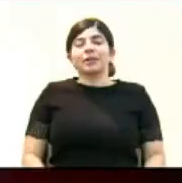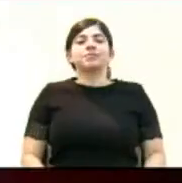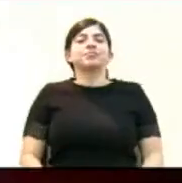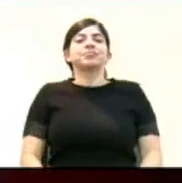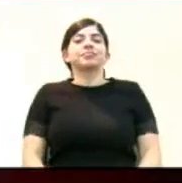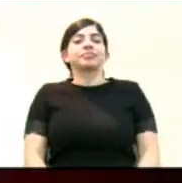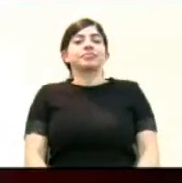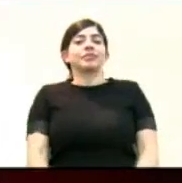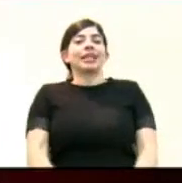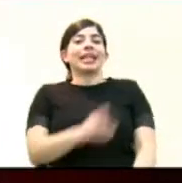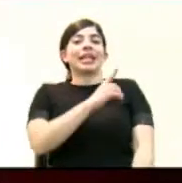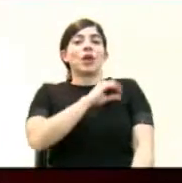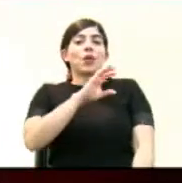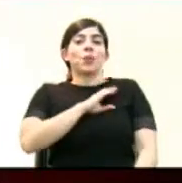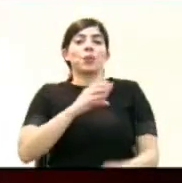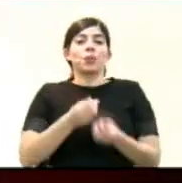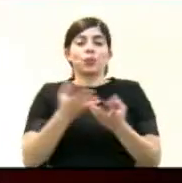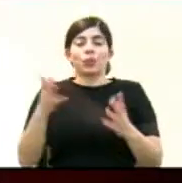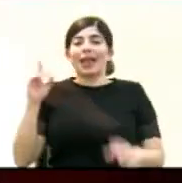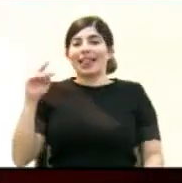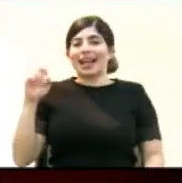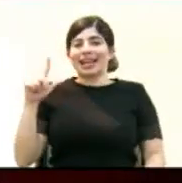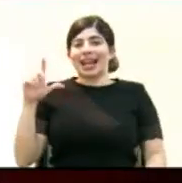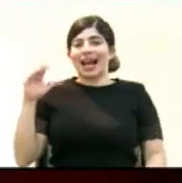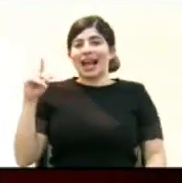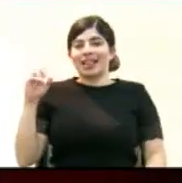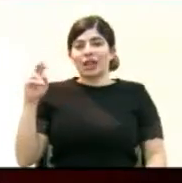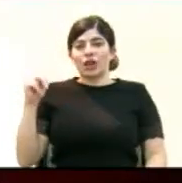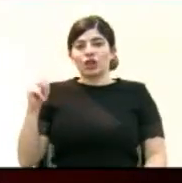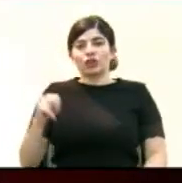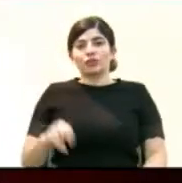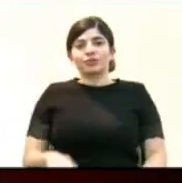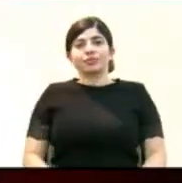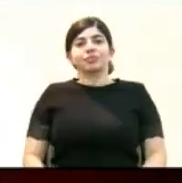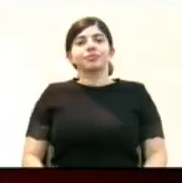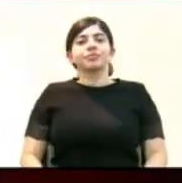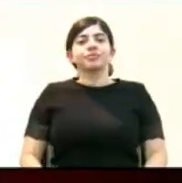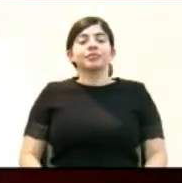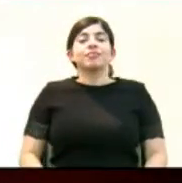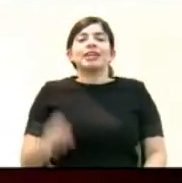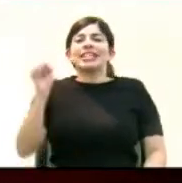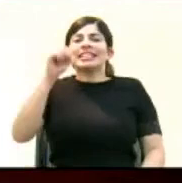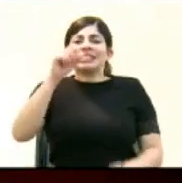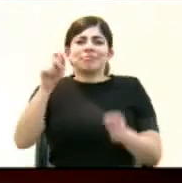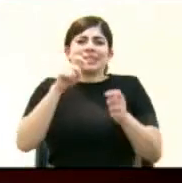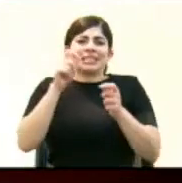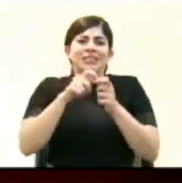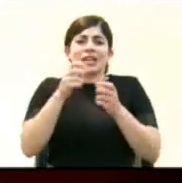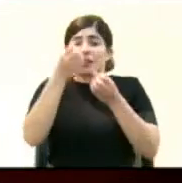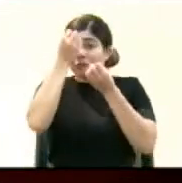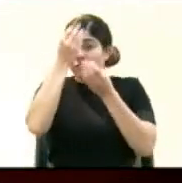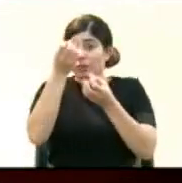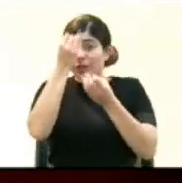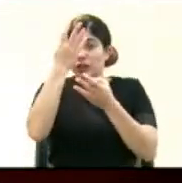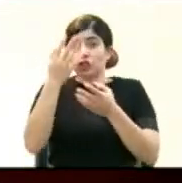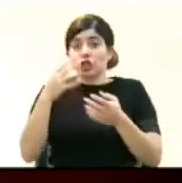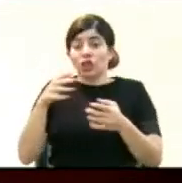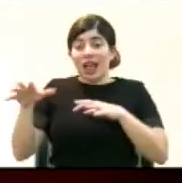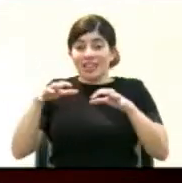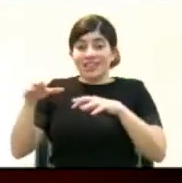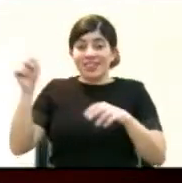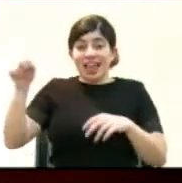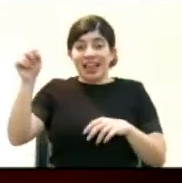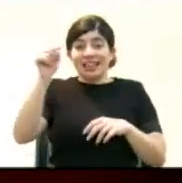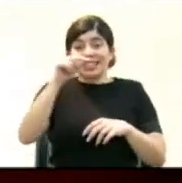Continuamos con el director de la Fuerza Pública, el señor Daniel Calderón. Sí, muy concreto. Los reportes de todo este tipo de